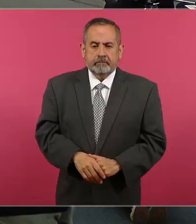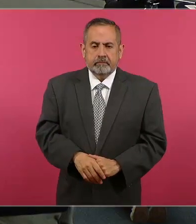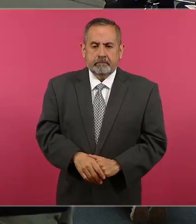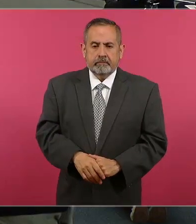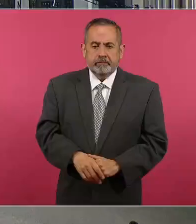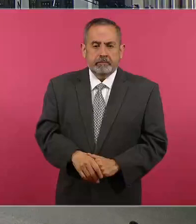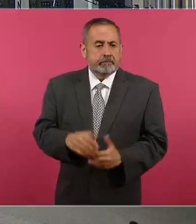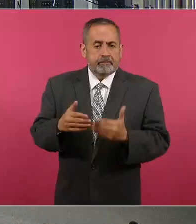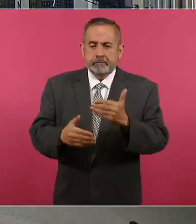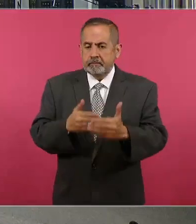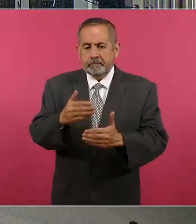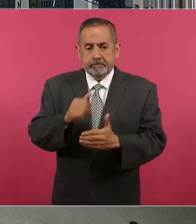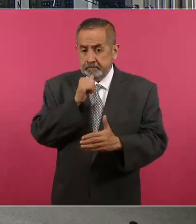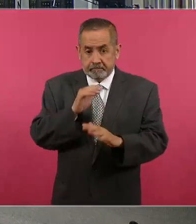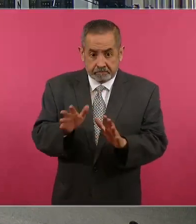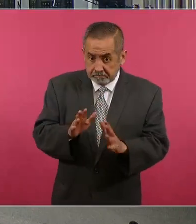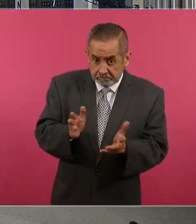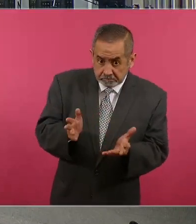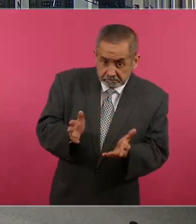No hay avances.